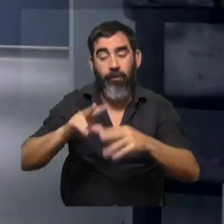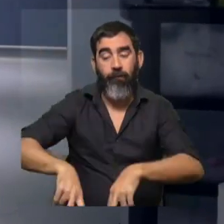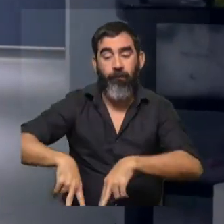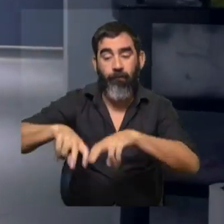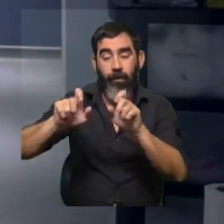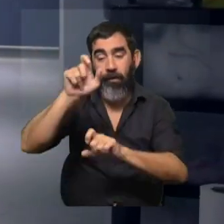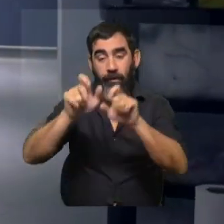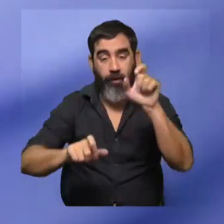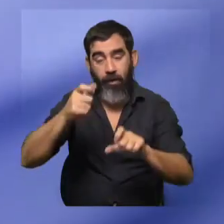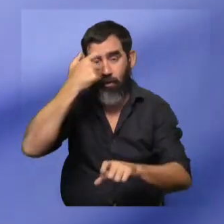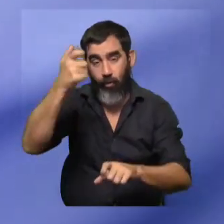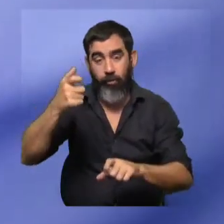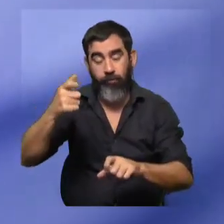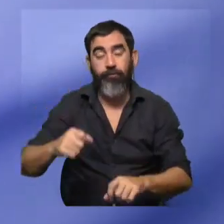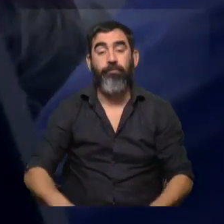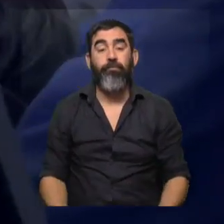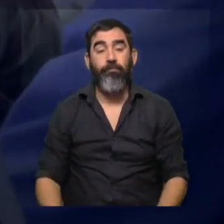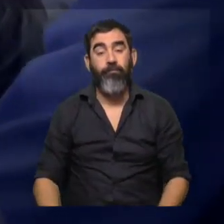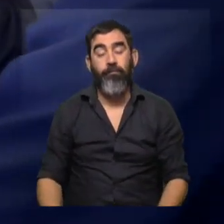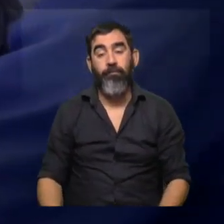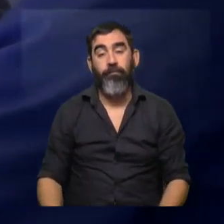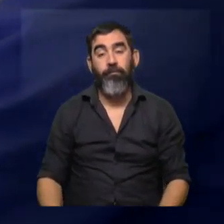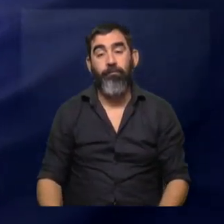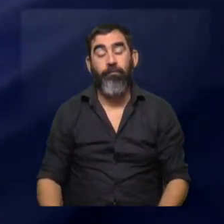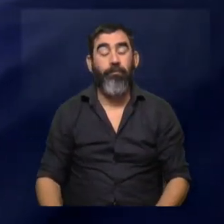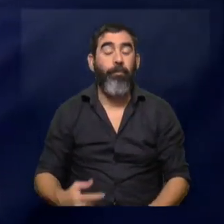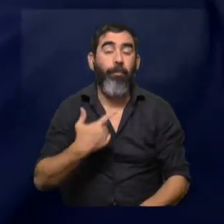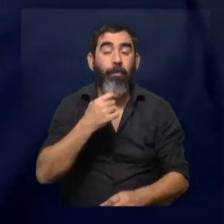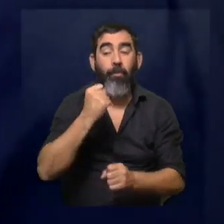investigadores y científicos que realizan investigaciones vitales sobre las